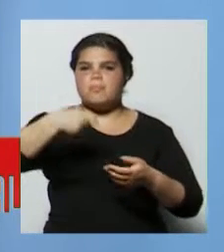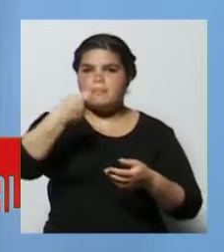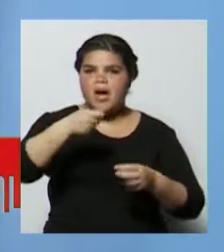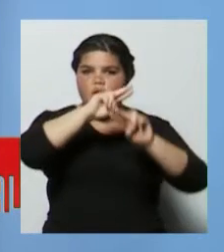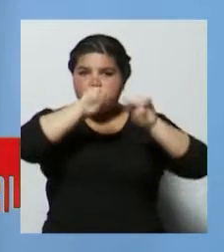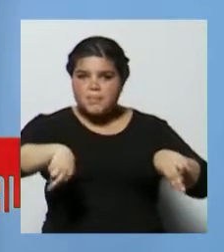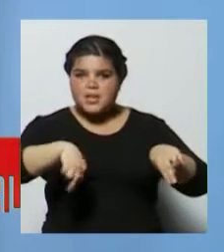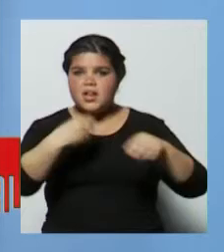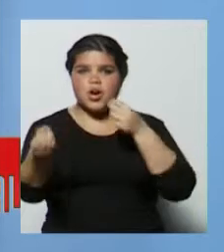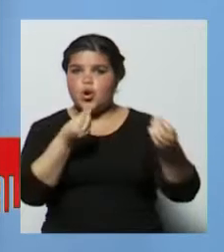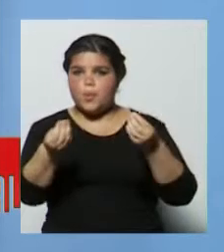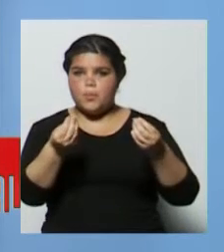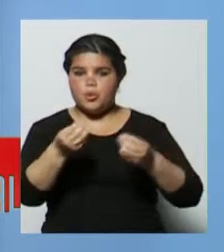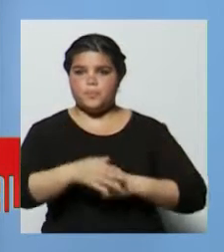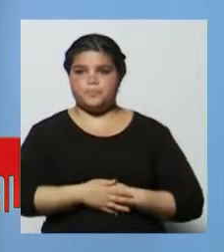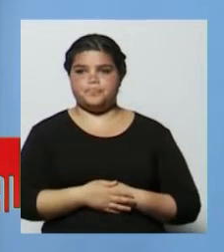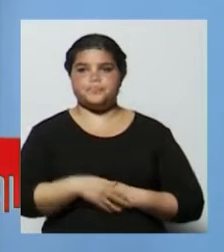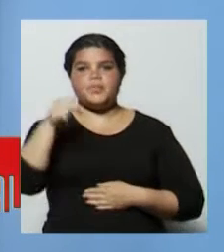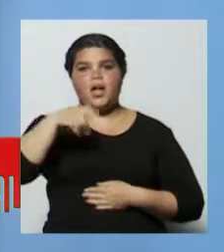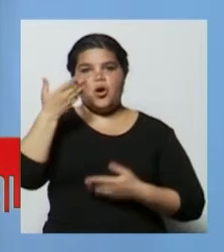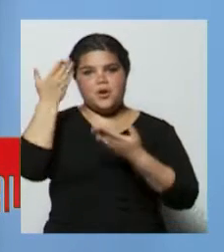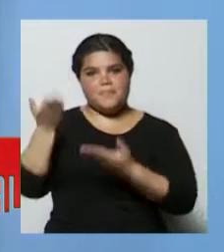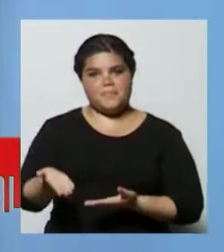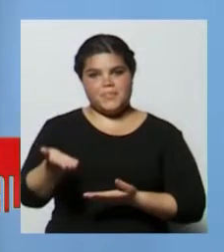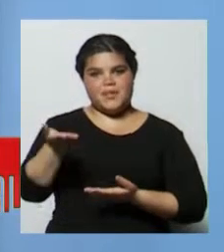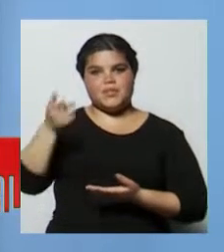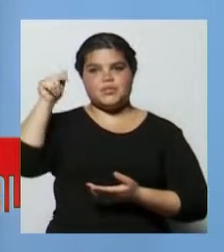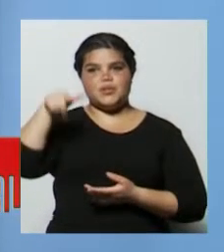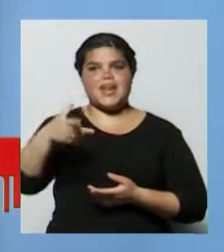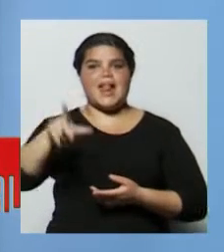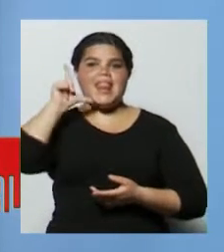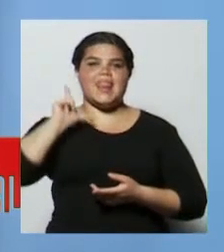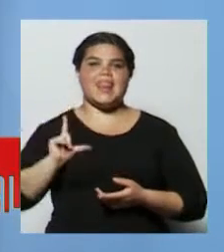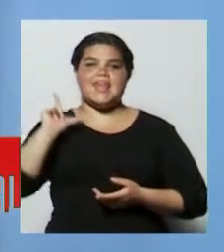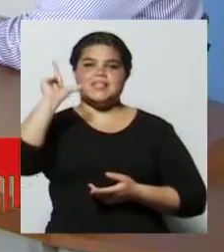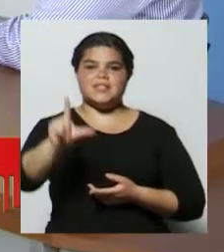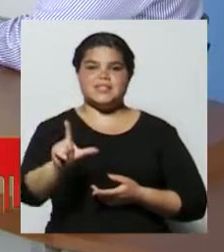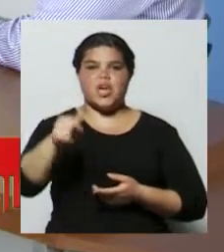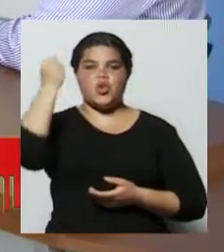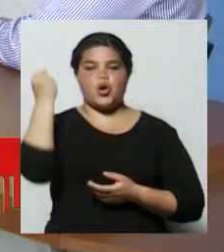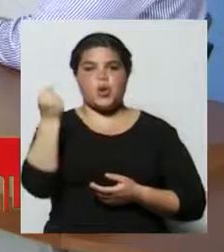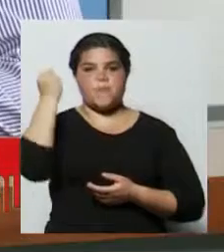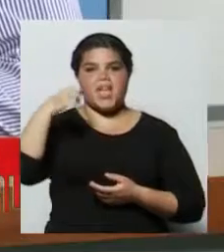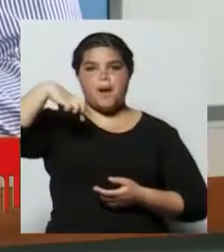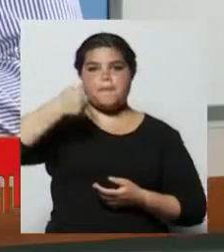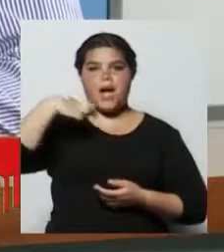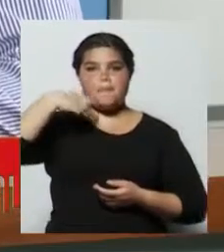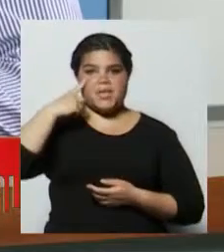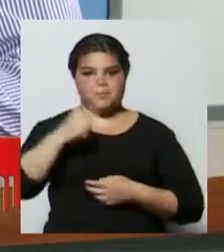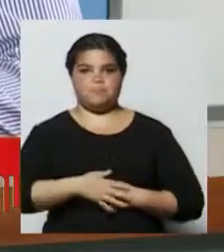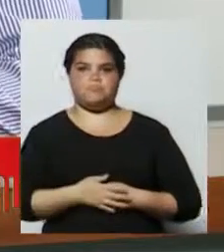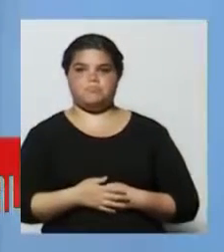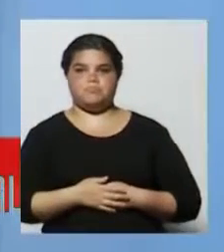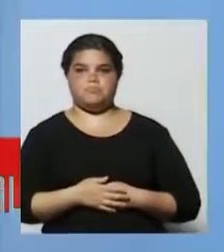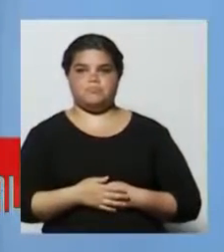República Argentina? Para eso vamos a profundizar con nuestro columnista en Economía, el licenciado en Economía Sergio Papi. ¿Cómo anda, Sergio? Buenas noches. Muy bien, ¿cómo están ustedes?